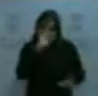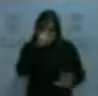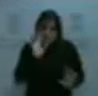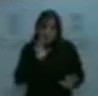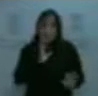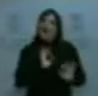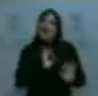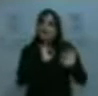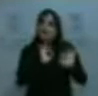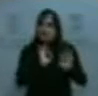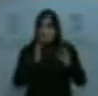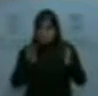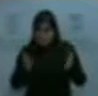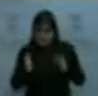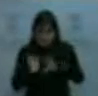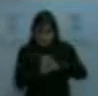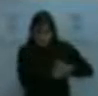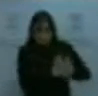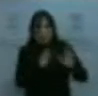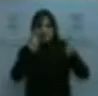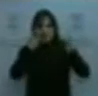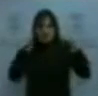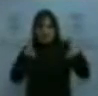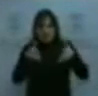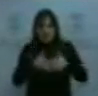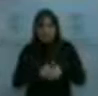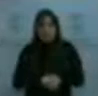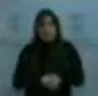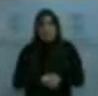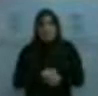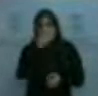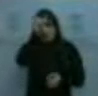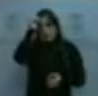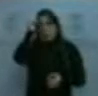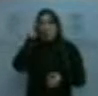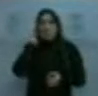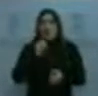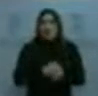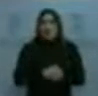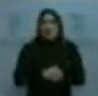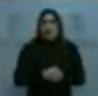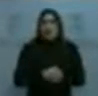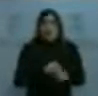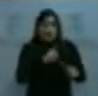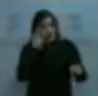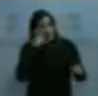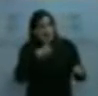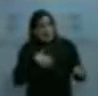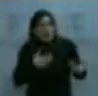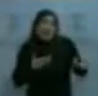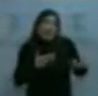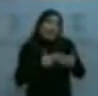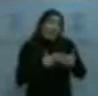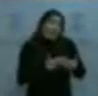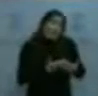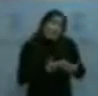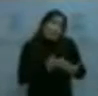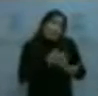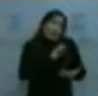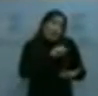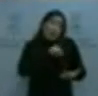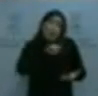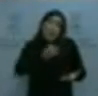ocupa, si me lo permiten. Sí, sí, pero bueno, sé que les molesta, pero lo siento, doña Nuria, es que no puedo evitarlo, porque se les olvida